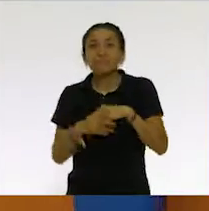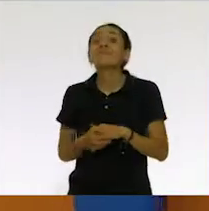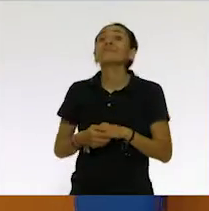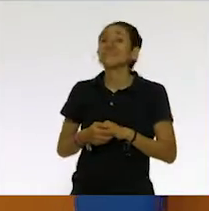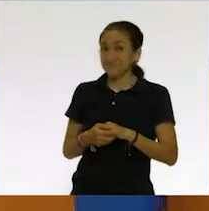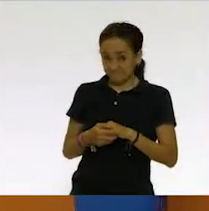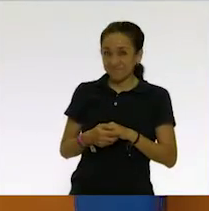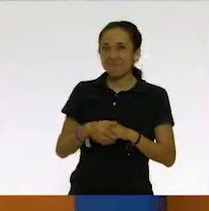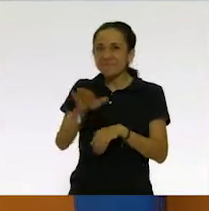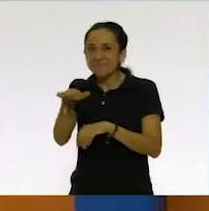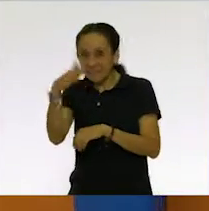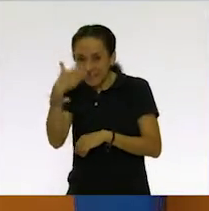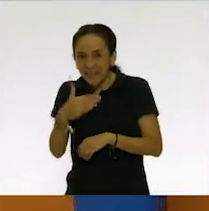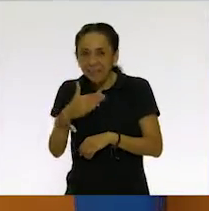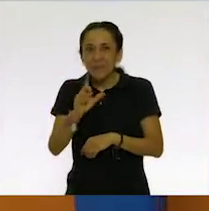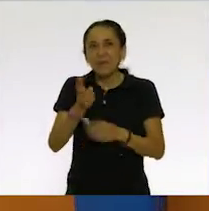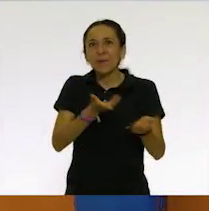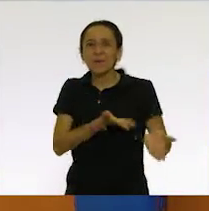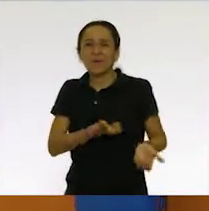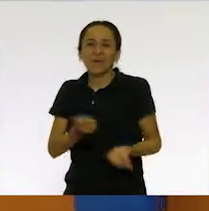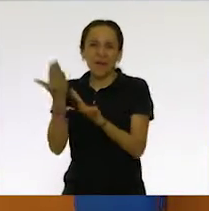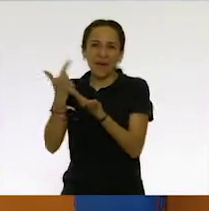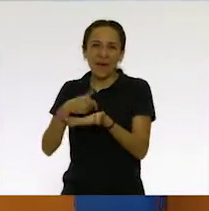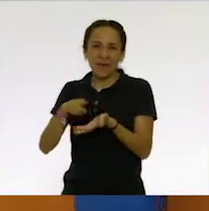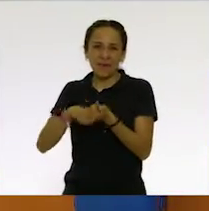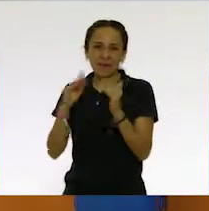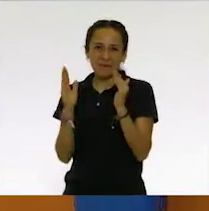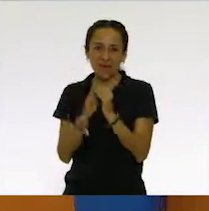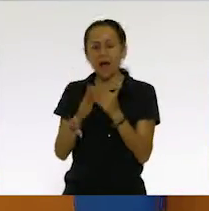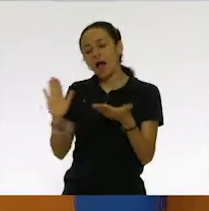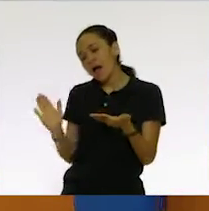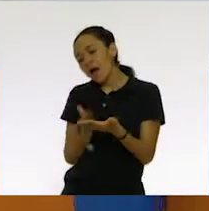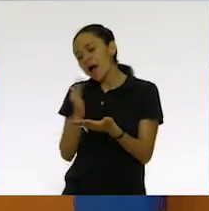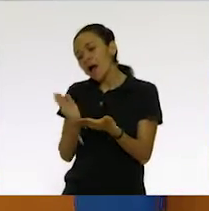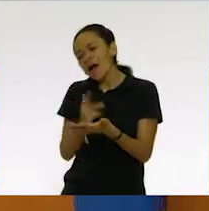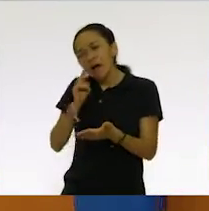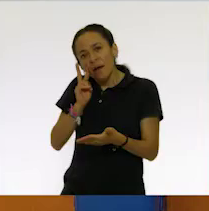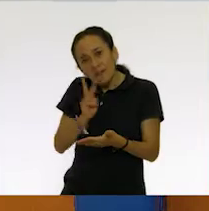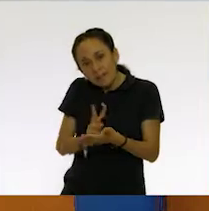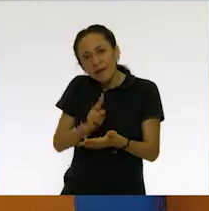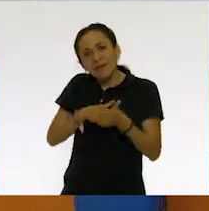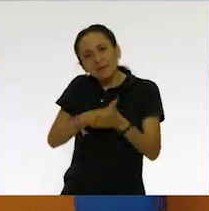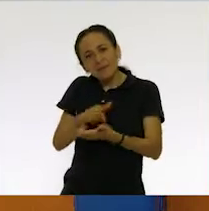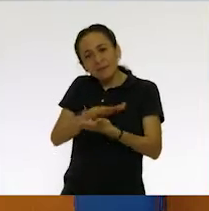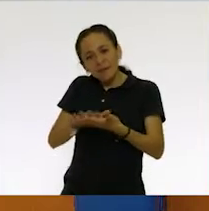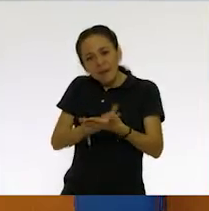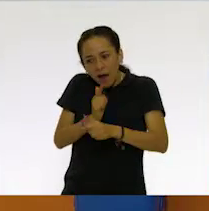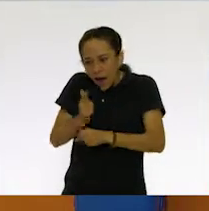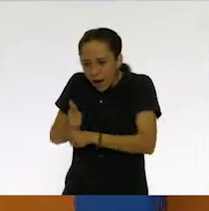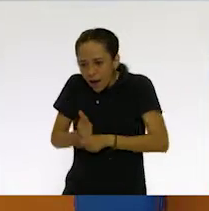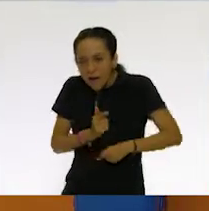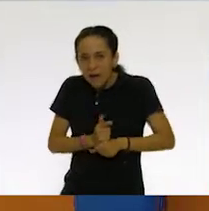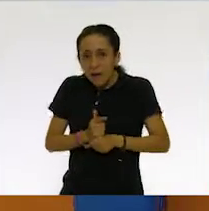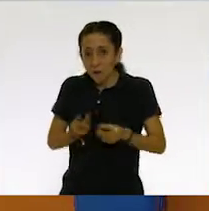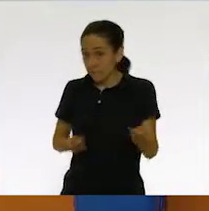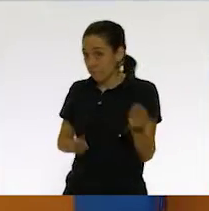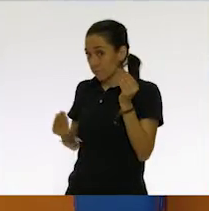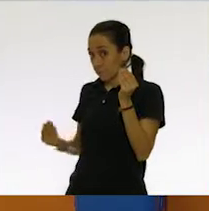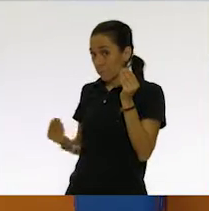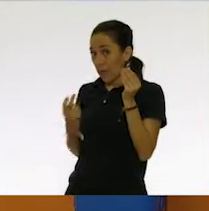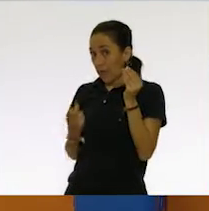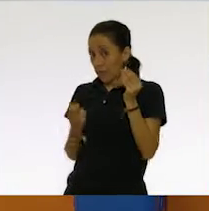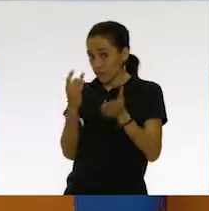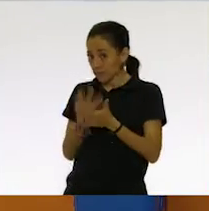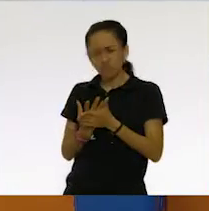toda la enciclopedia de los osos. Encontré muchos datos interesantes y, como dijimos, no es el único lugar para poder consultar. Podemos investigar